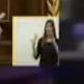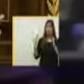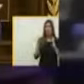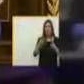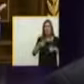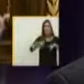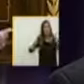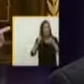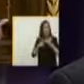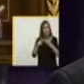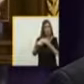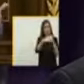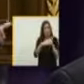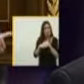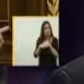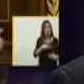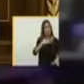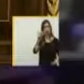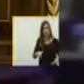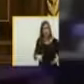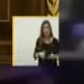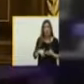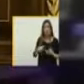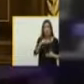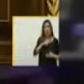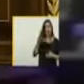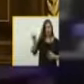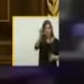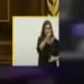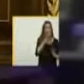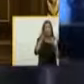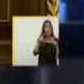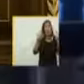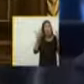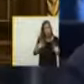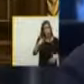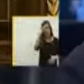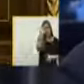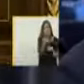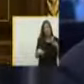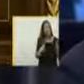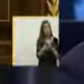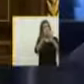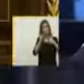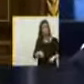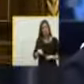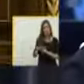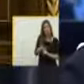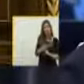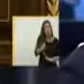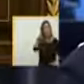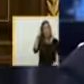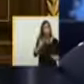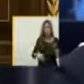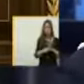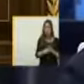tacticismo. Creo que además, no sé, bueno, claro, tacticismo hacen todos, ¿no? Inacción. Una cosa es decir que es tacticismo, otra cosa es decir que está incumpliendo sus deberes institucionales, que es desconocer